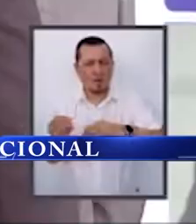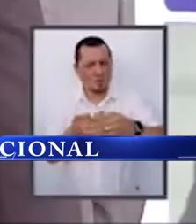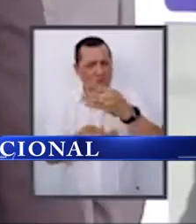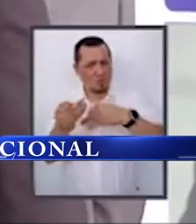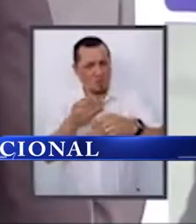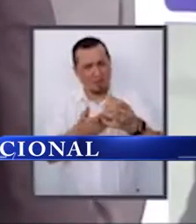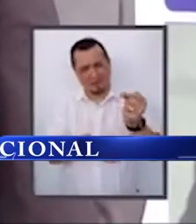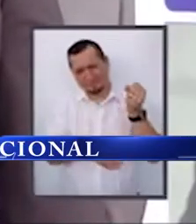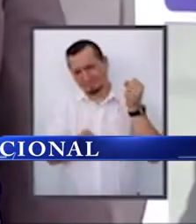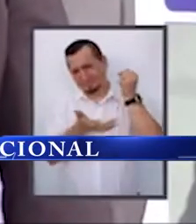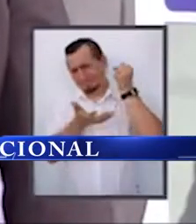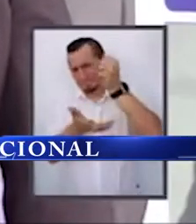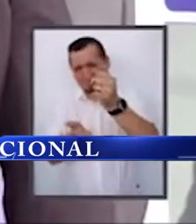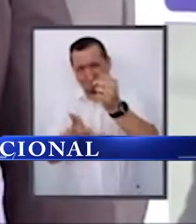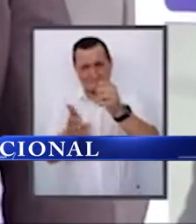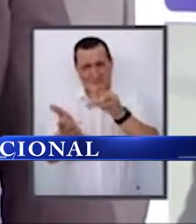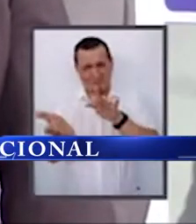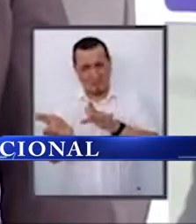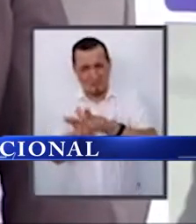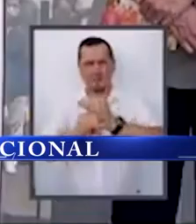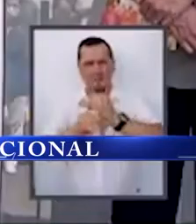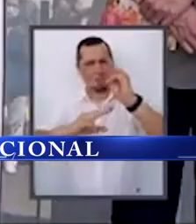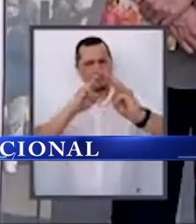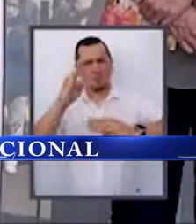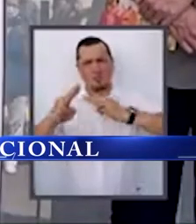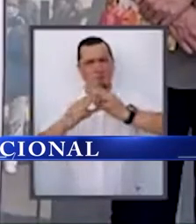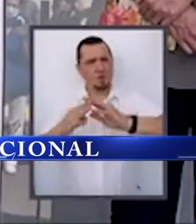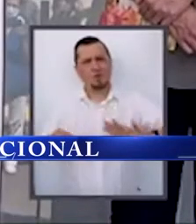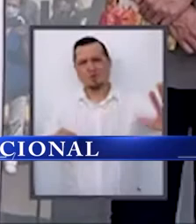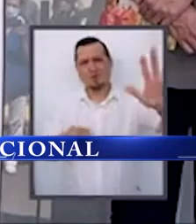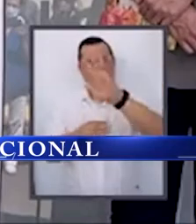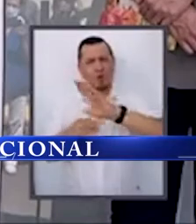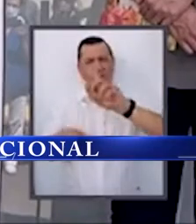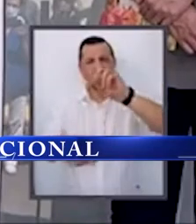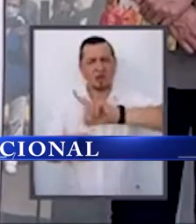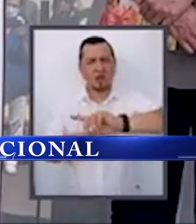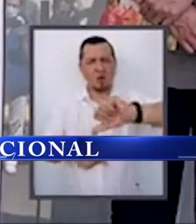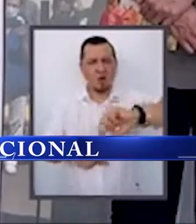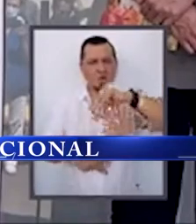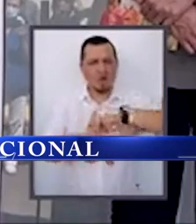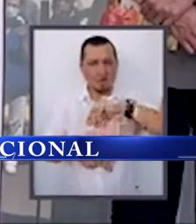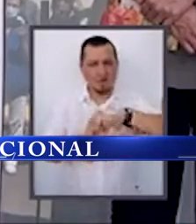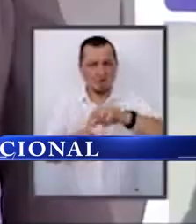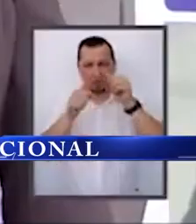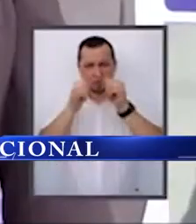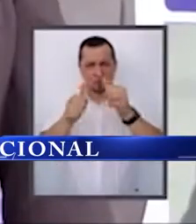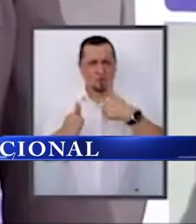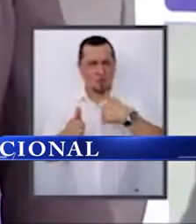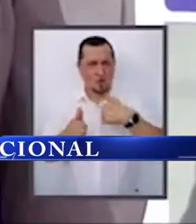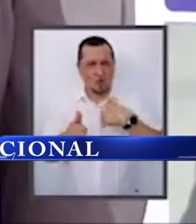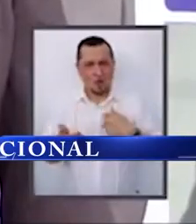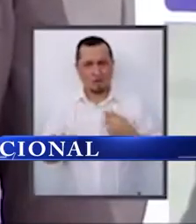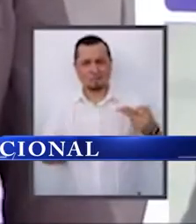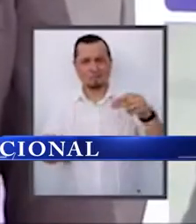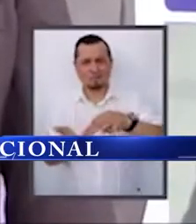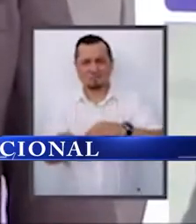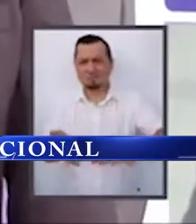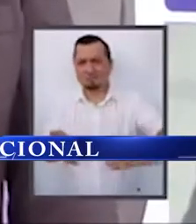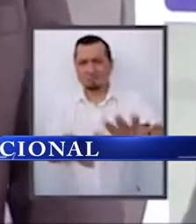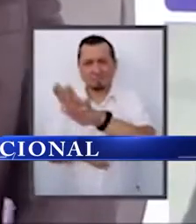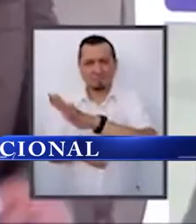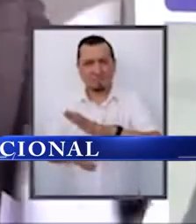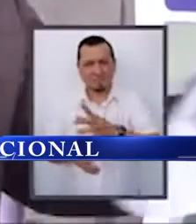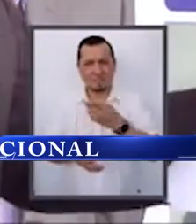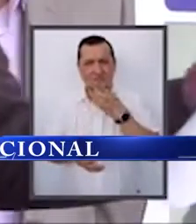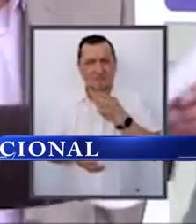seguridad social a partir de este mes. Eso implica para estos 2 primeros meses una inversión